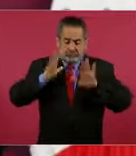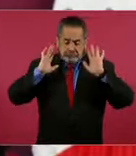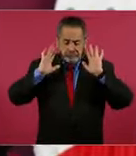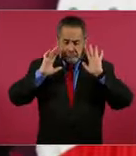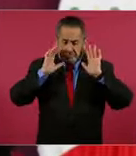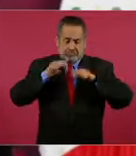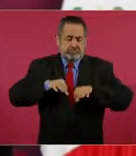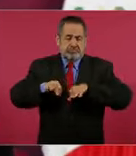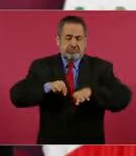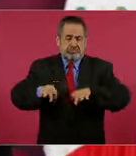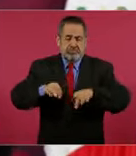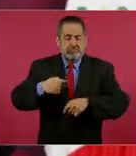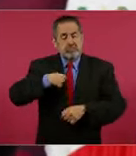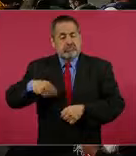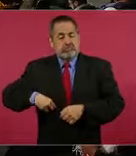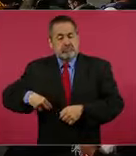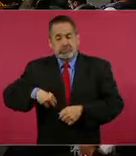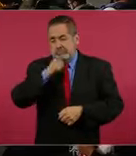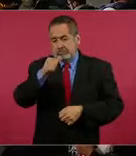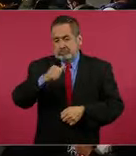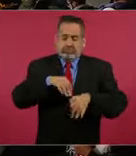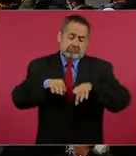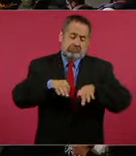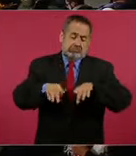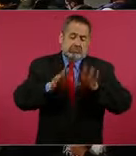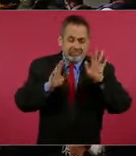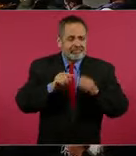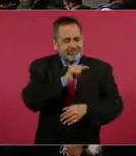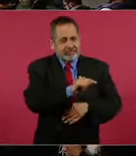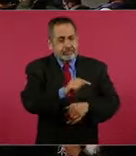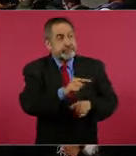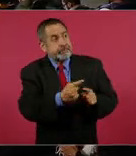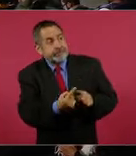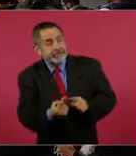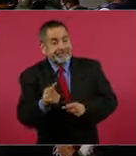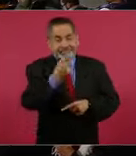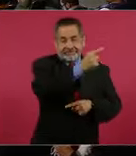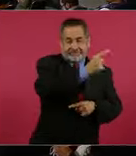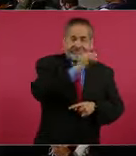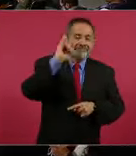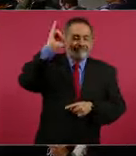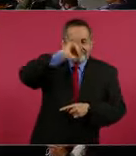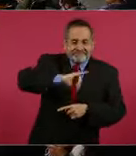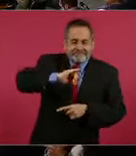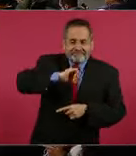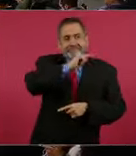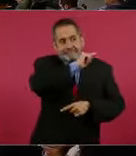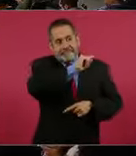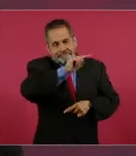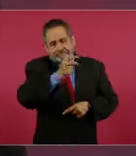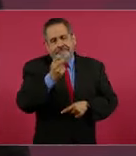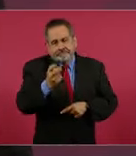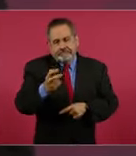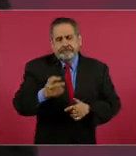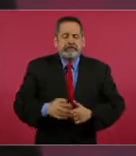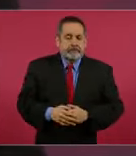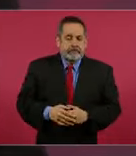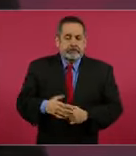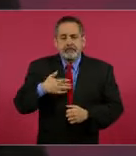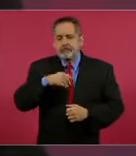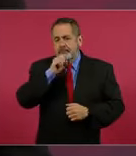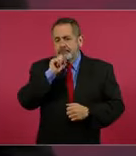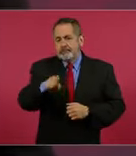ni culpables. Es arriba Yo he llegado también a la conclusión de que pues